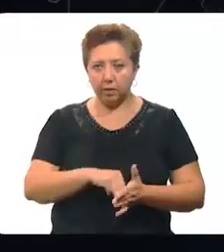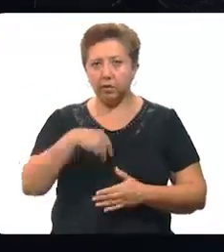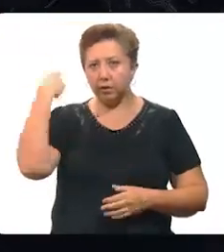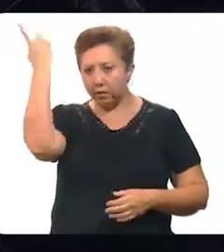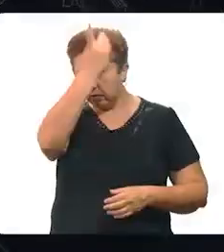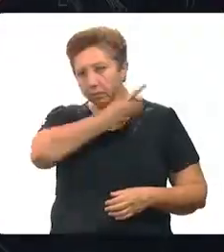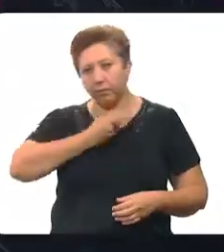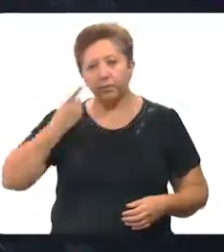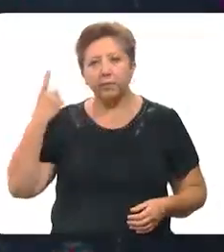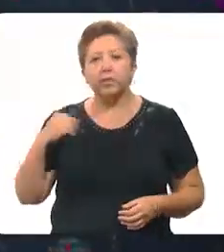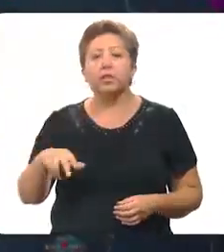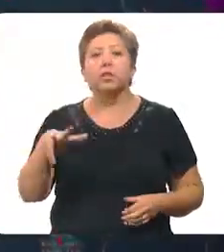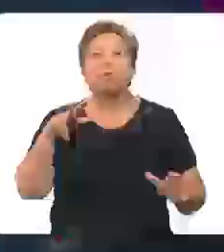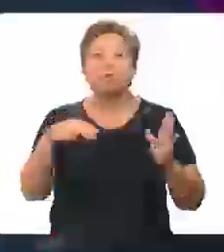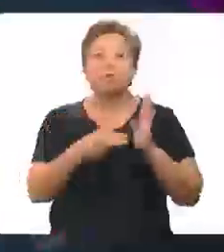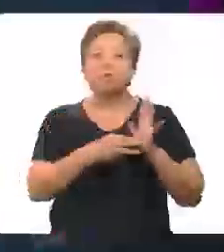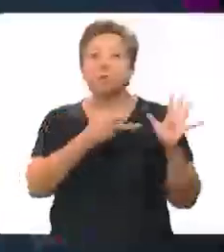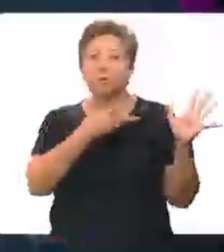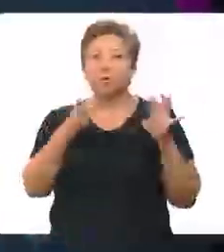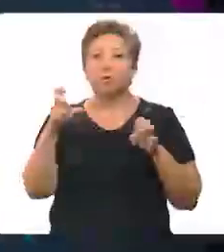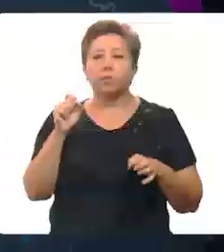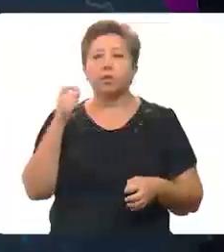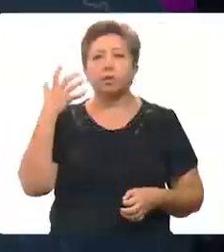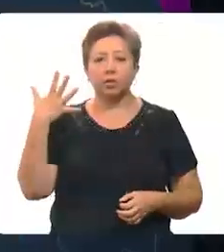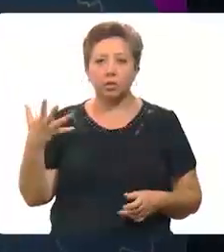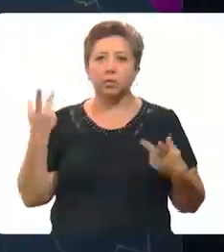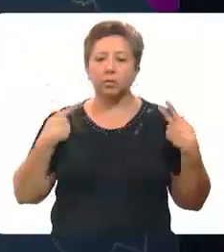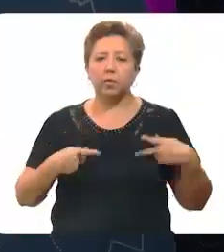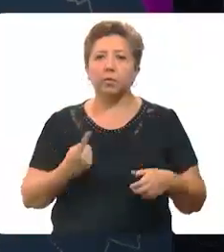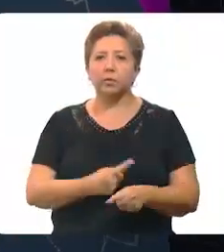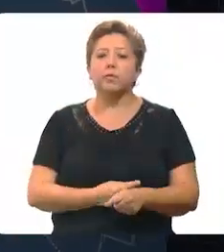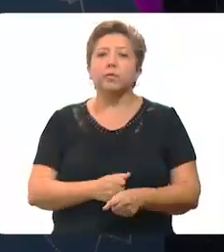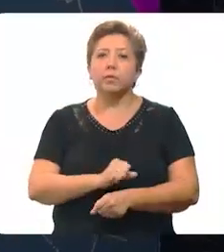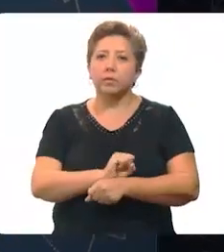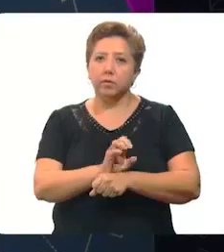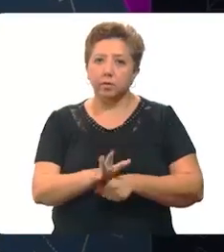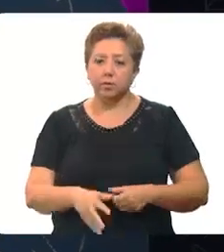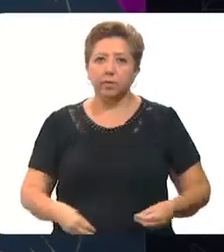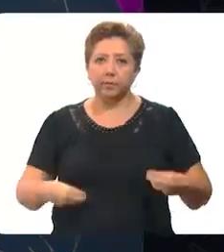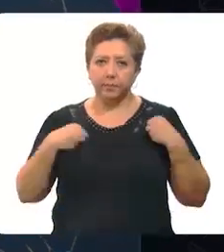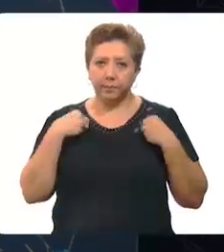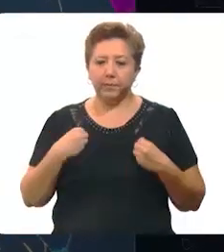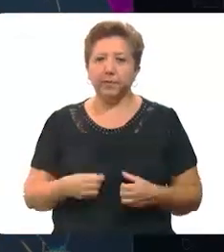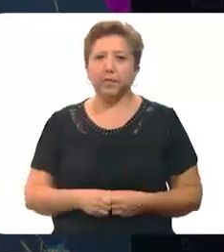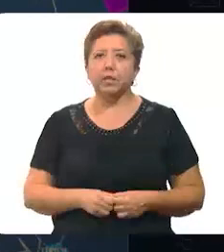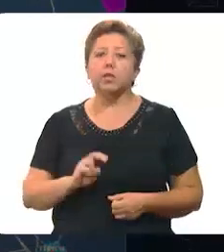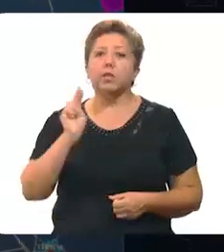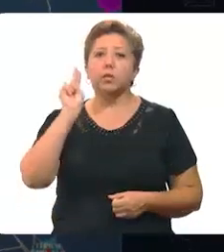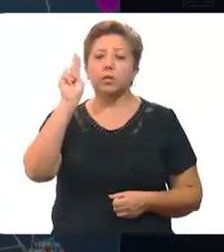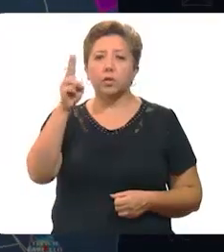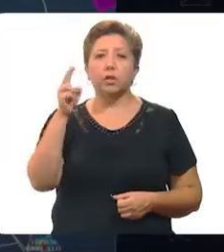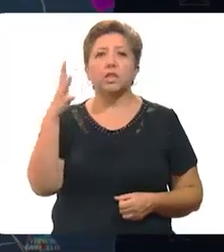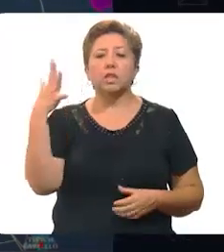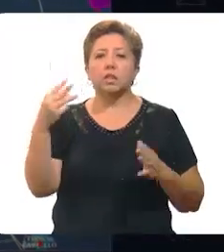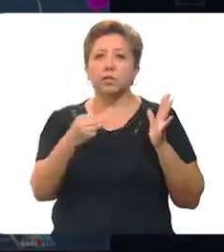se han diagnosticado 18.825 personas contagiadas de coronavirus que viven en la zona